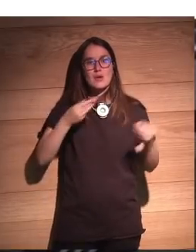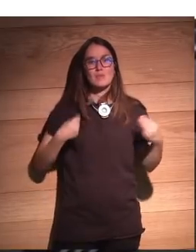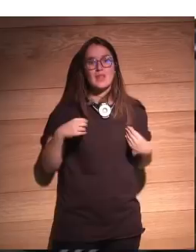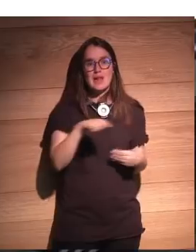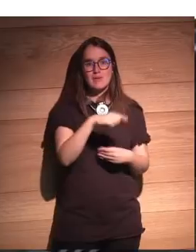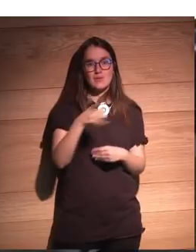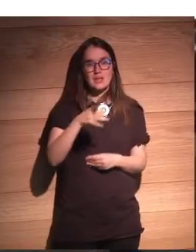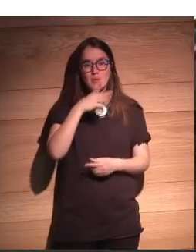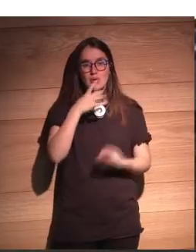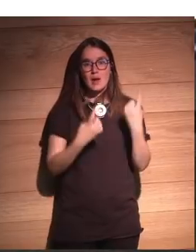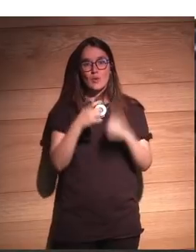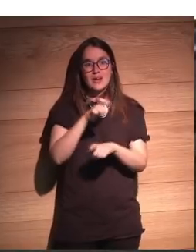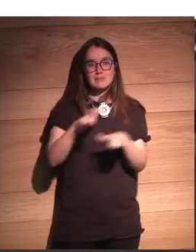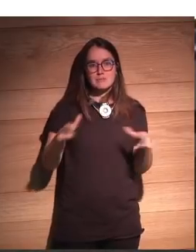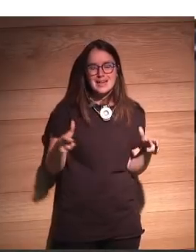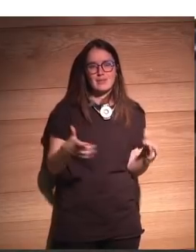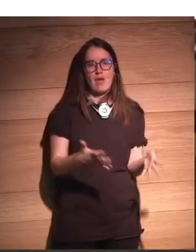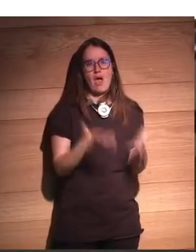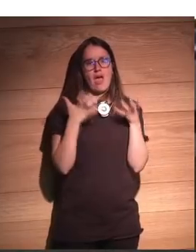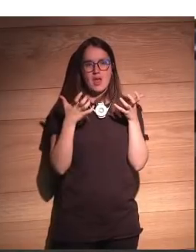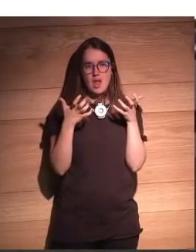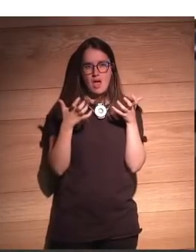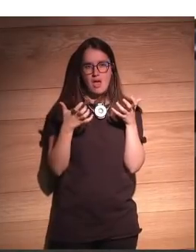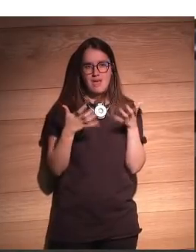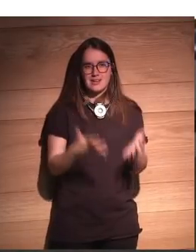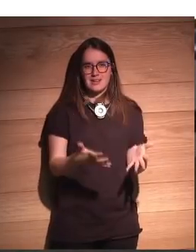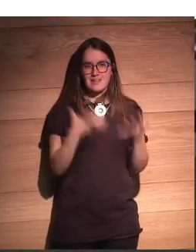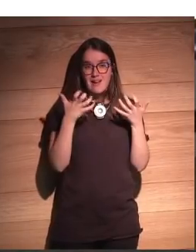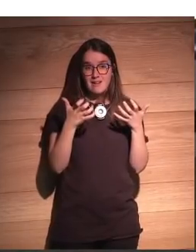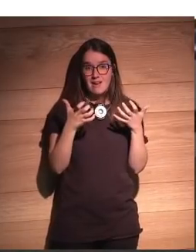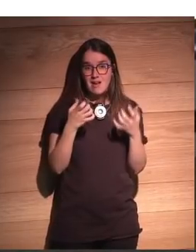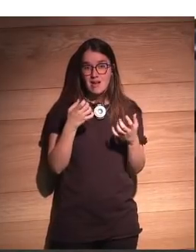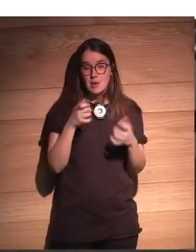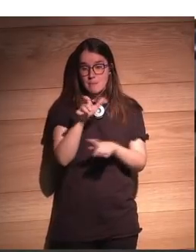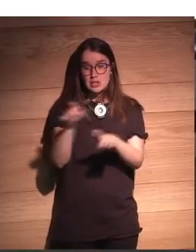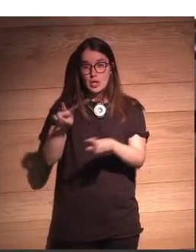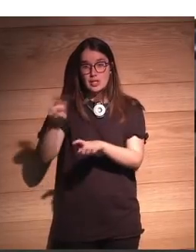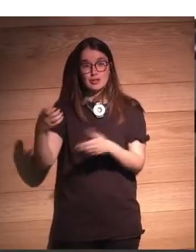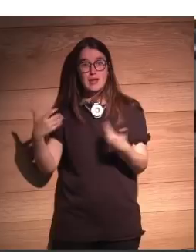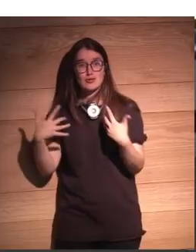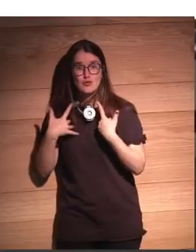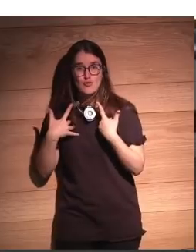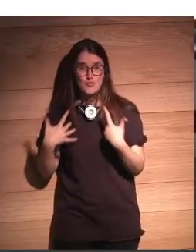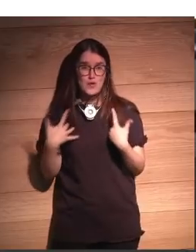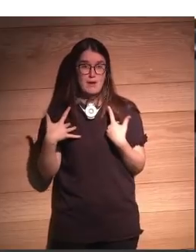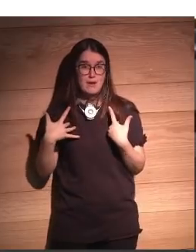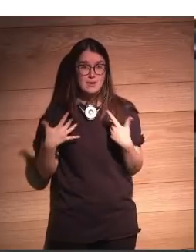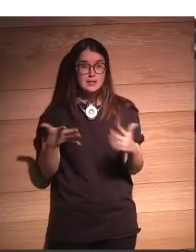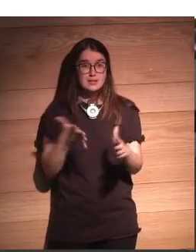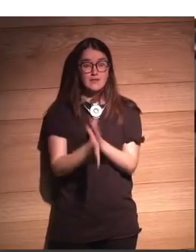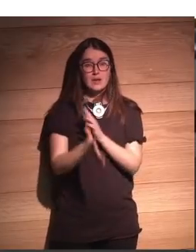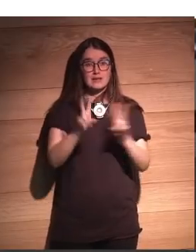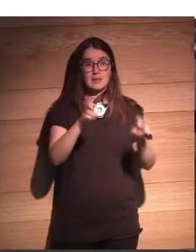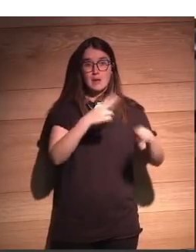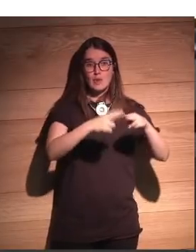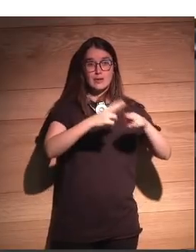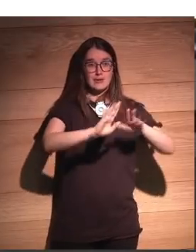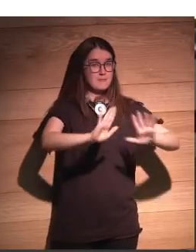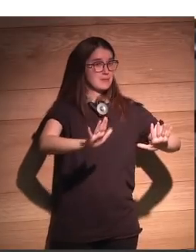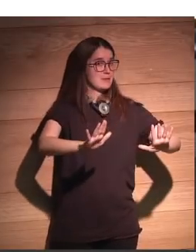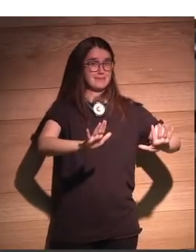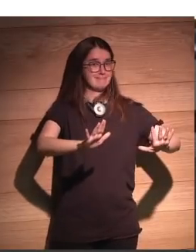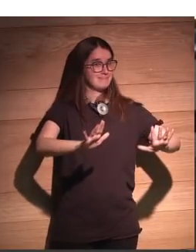es porque hay gente que se está beneficiando de ella, mientras que hay gente que está sufriendo. Así que es no solo un tema político, la